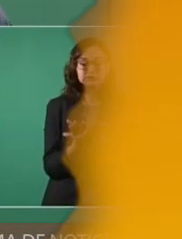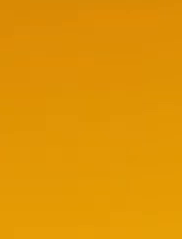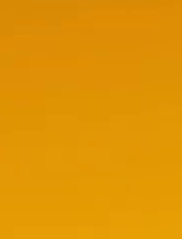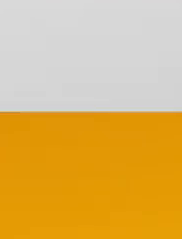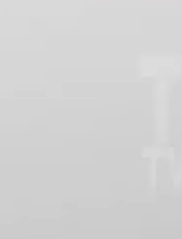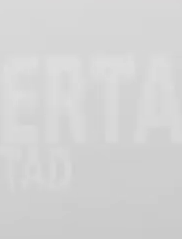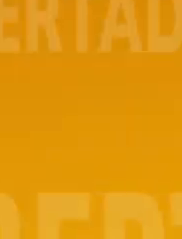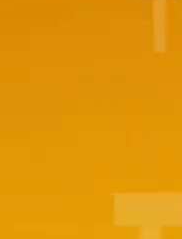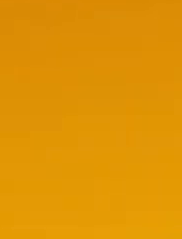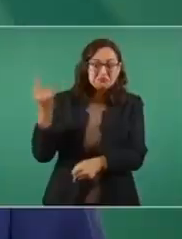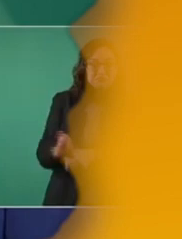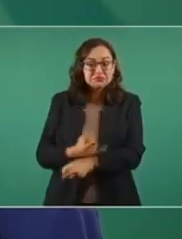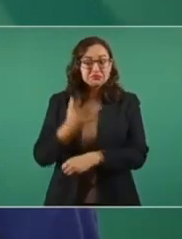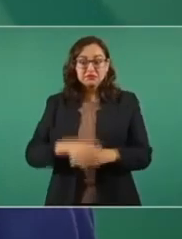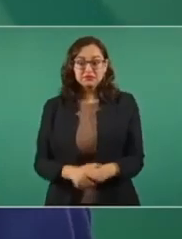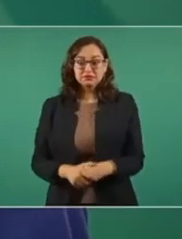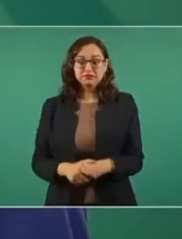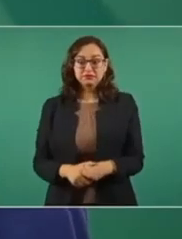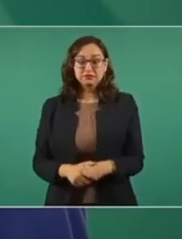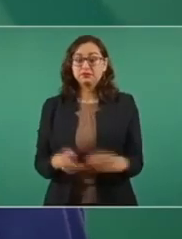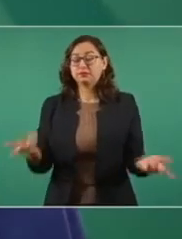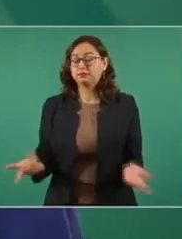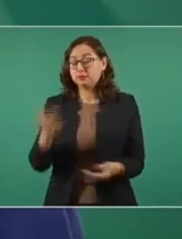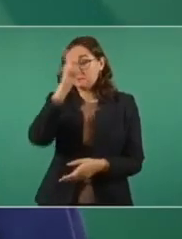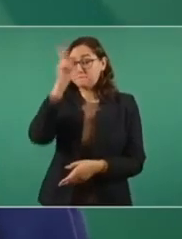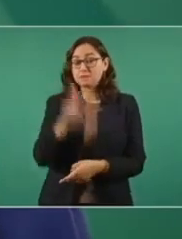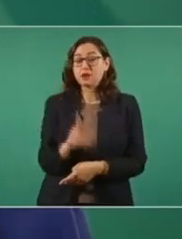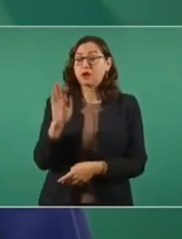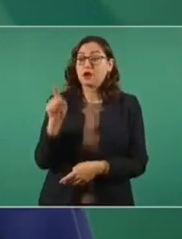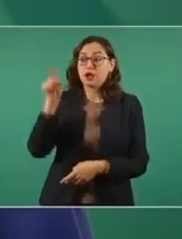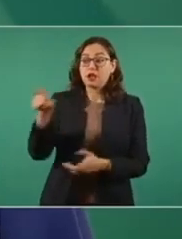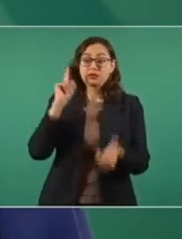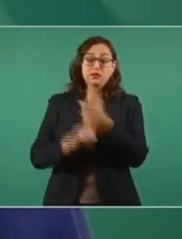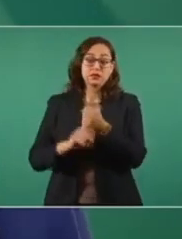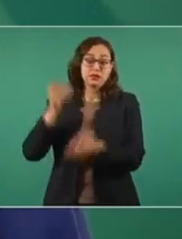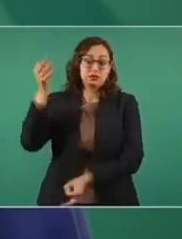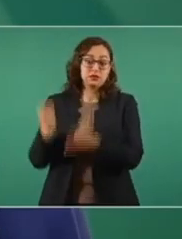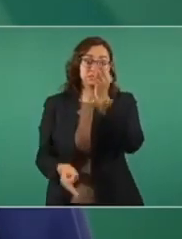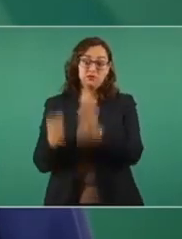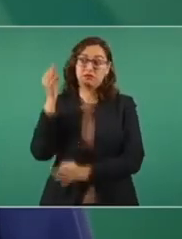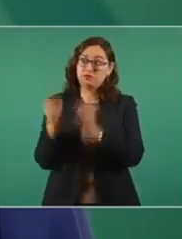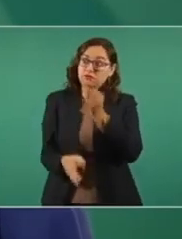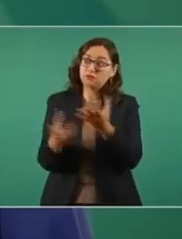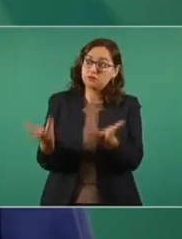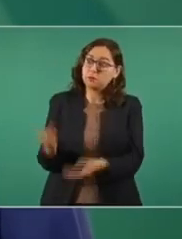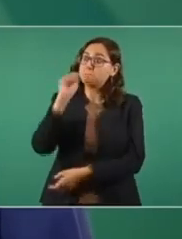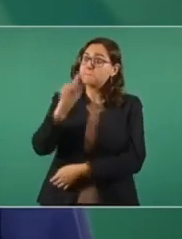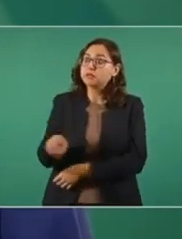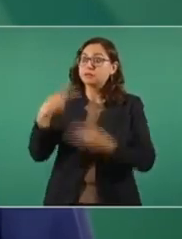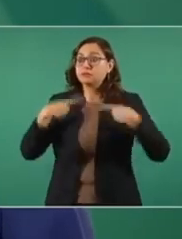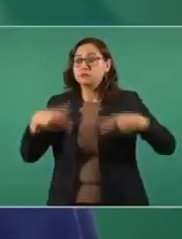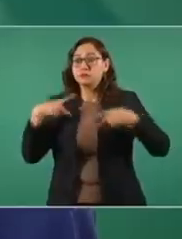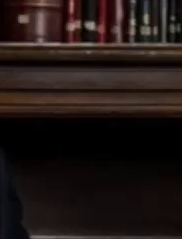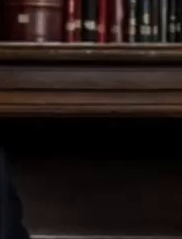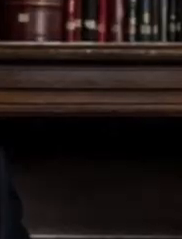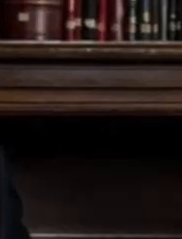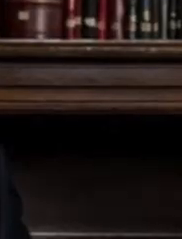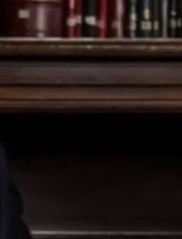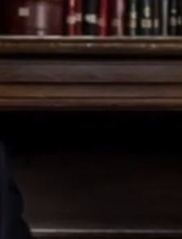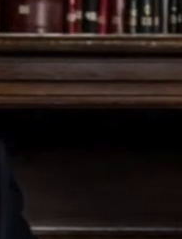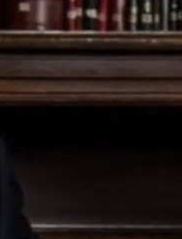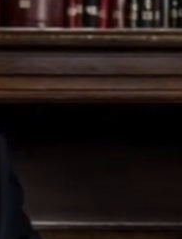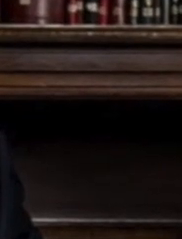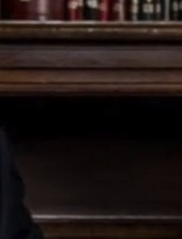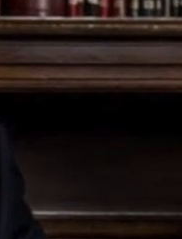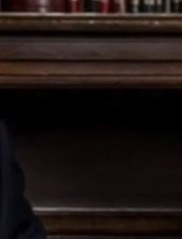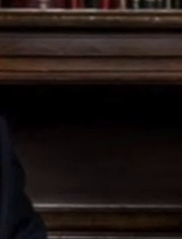ganar siempre. El presidente de México denunció que en el 2006 en Guanajuato le dieron 300,000 votos falsos a Felipe